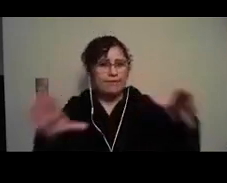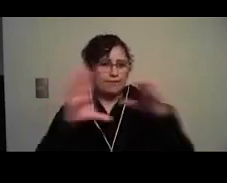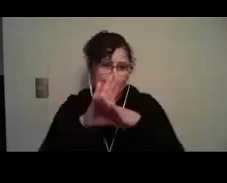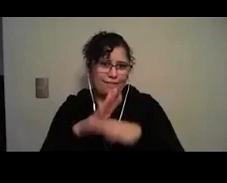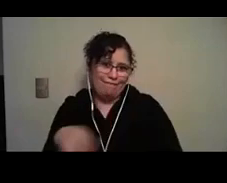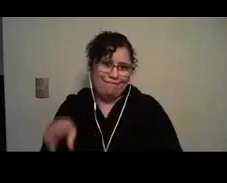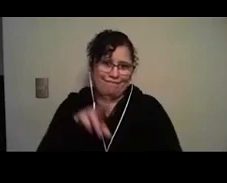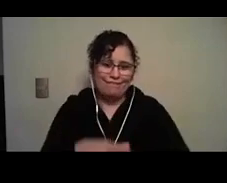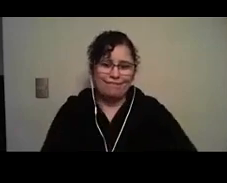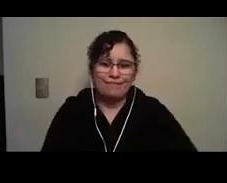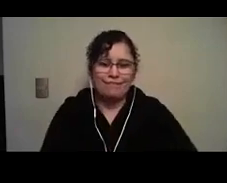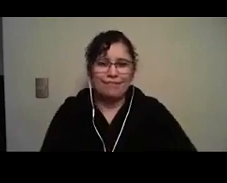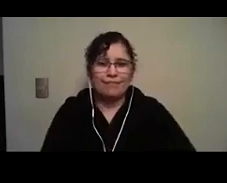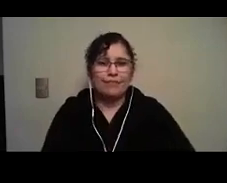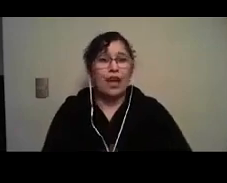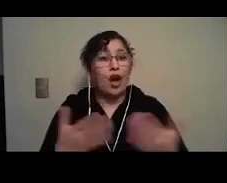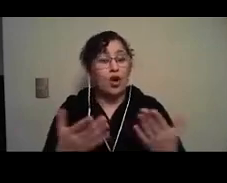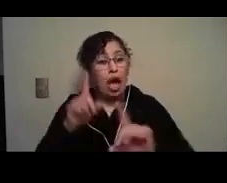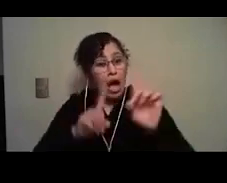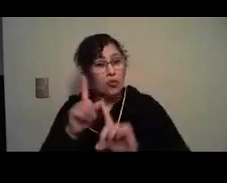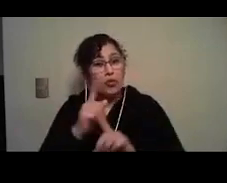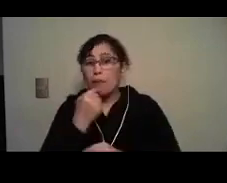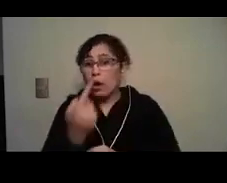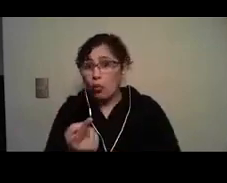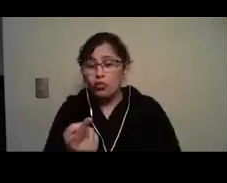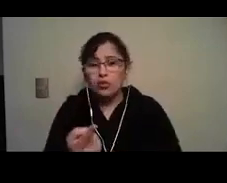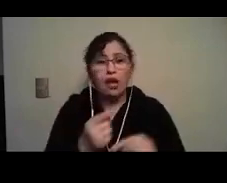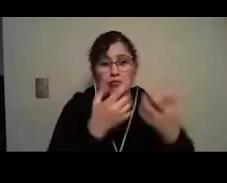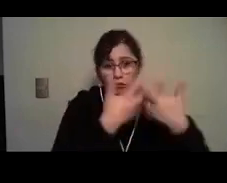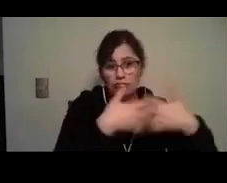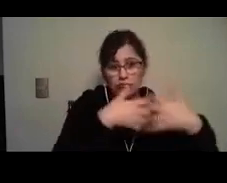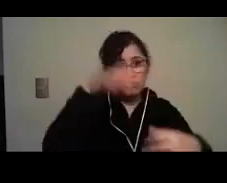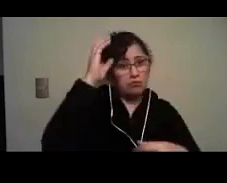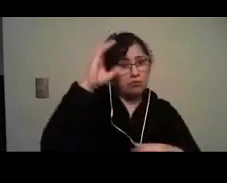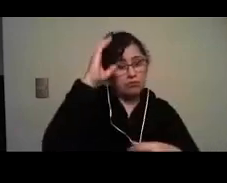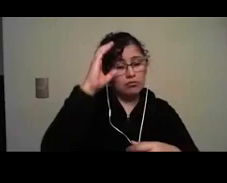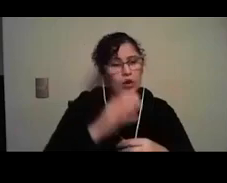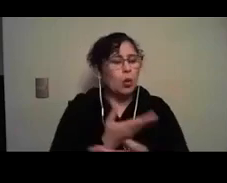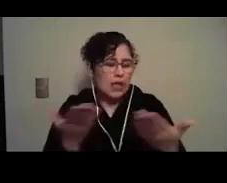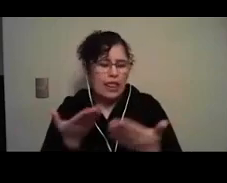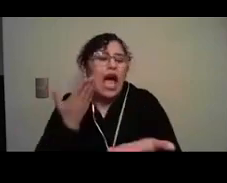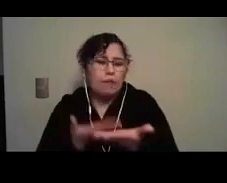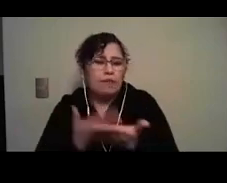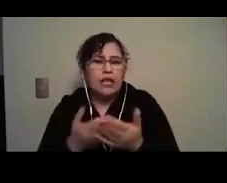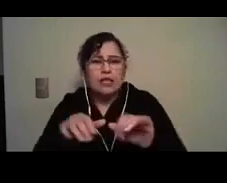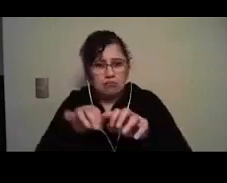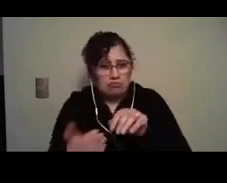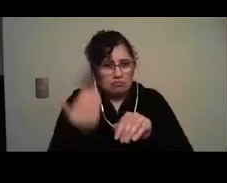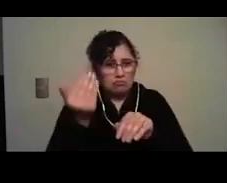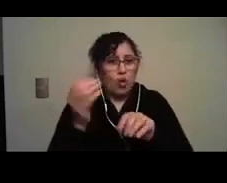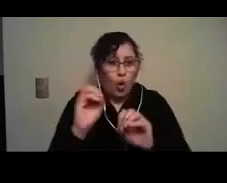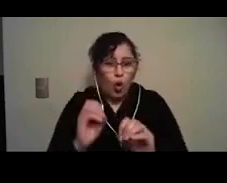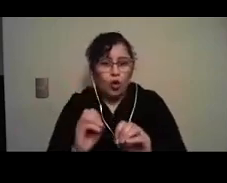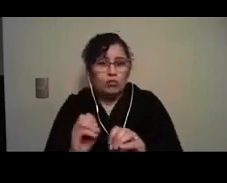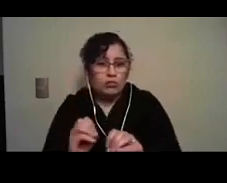Ah, eso, pues. Si hubiera alguna pregunta en relación a lo que yo presenté, por favor me la escriben en el chat o la escriben en